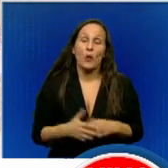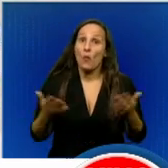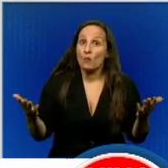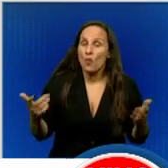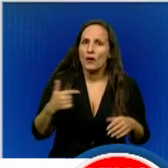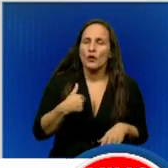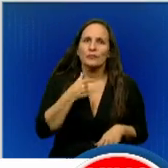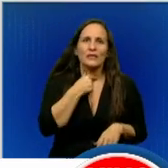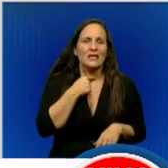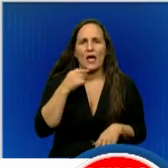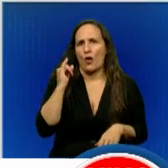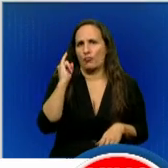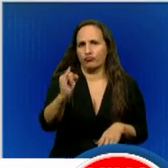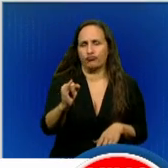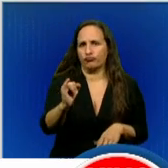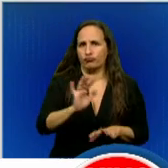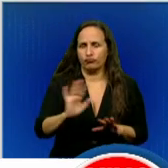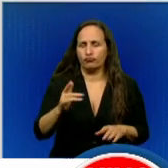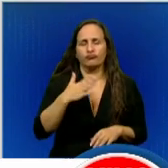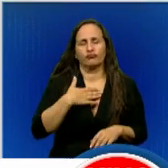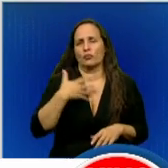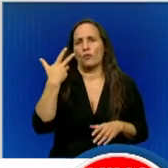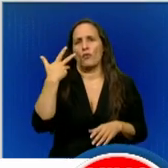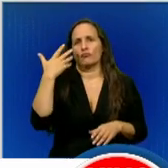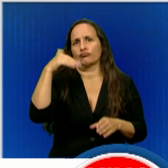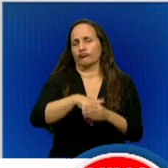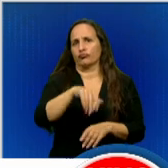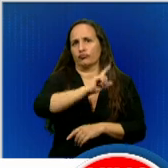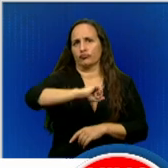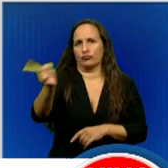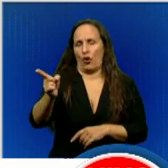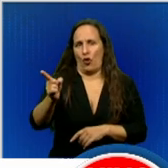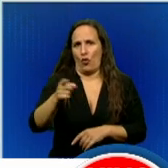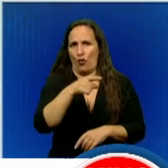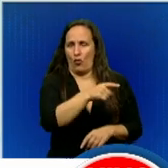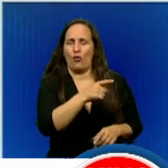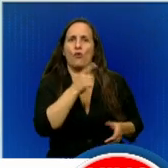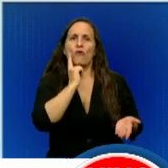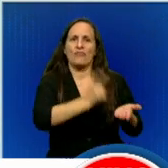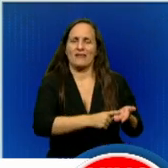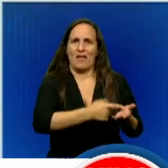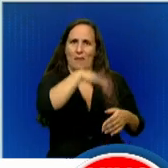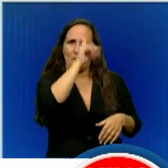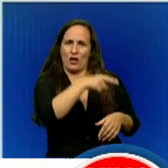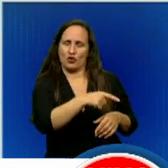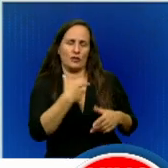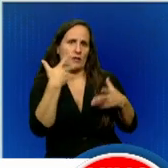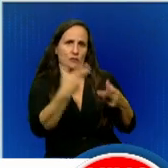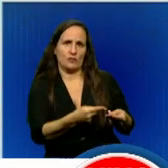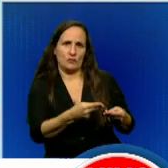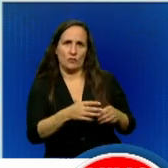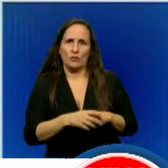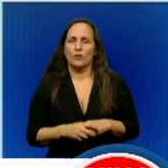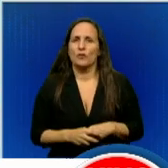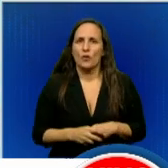quiero adelantar desde ya el rechazo al dictamen de mayoría del proyecto en tratamiento porque